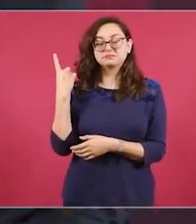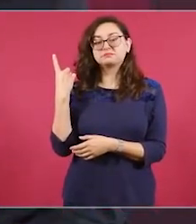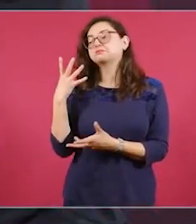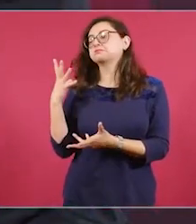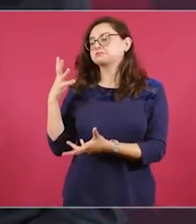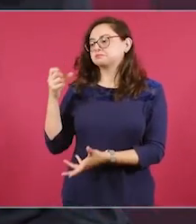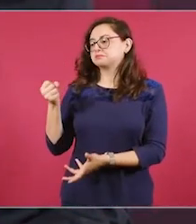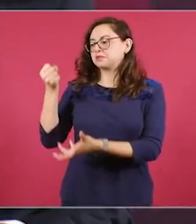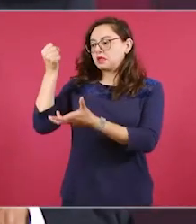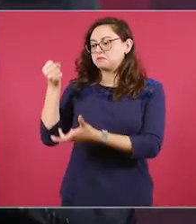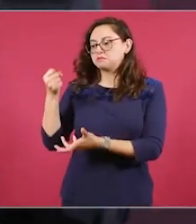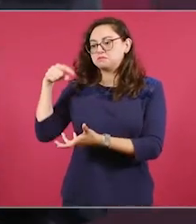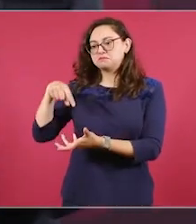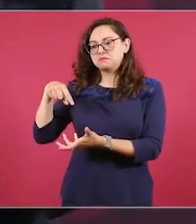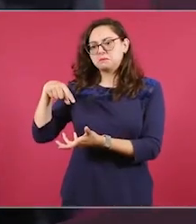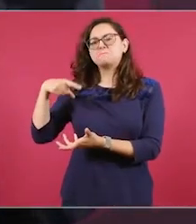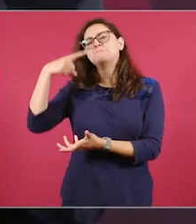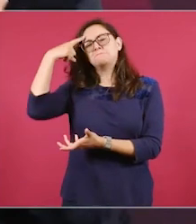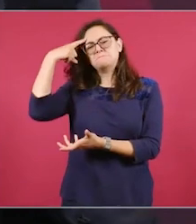la inversión extranjera